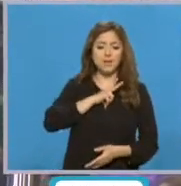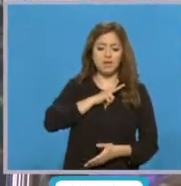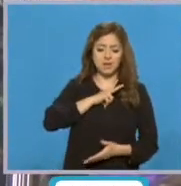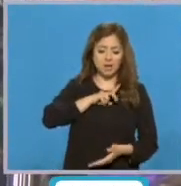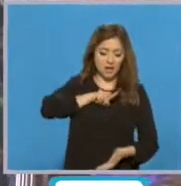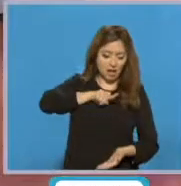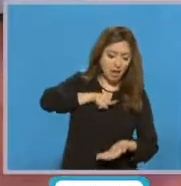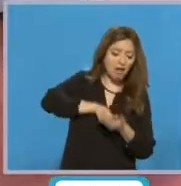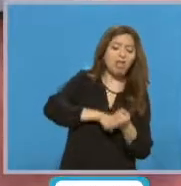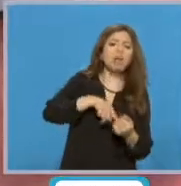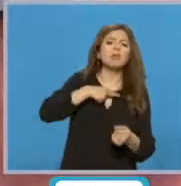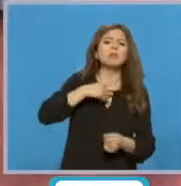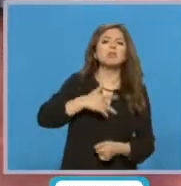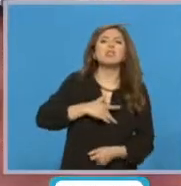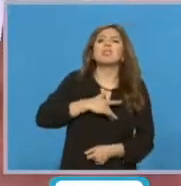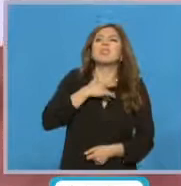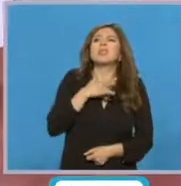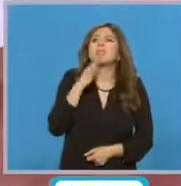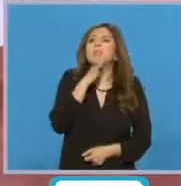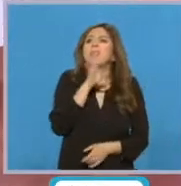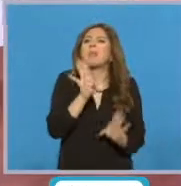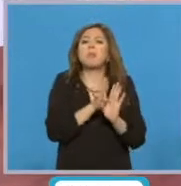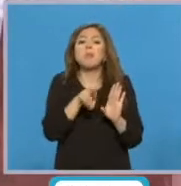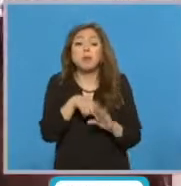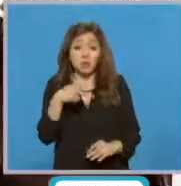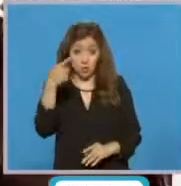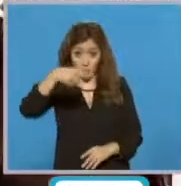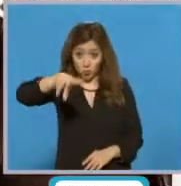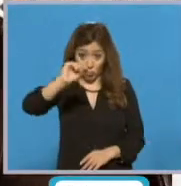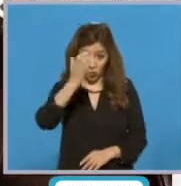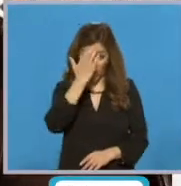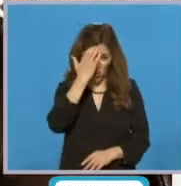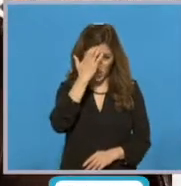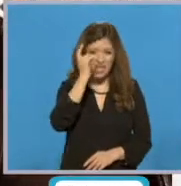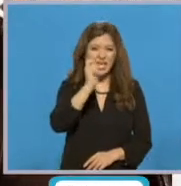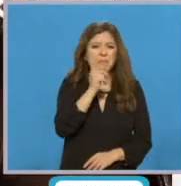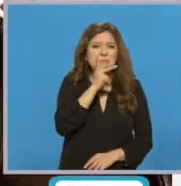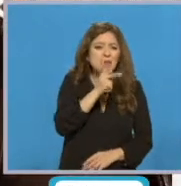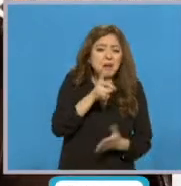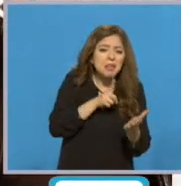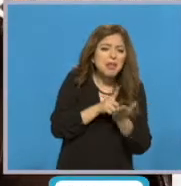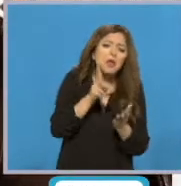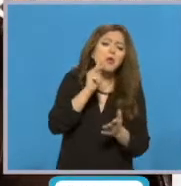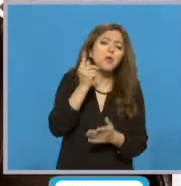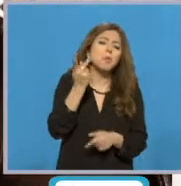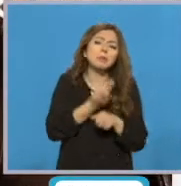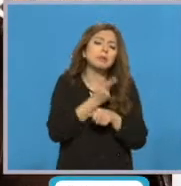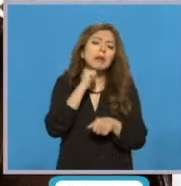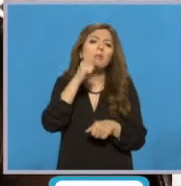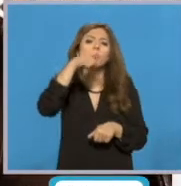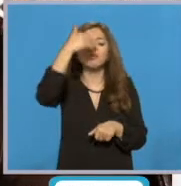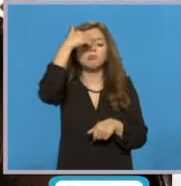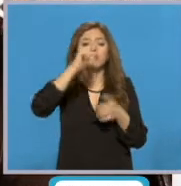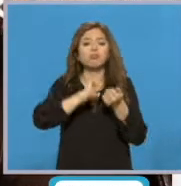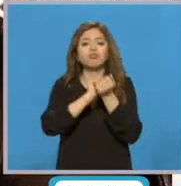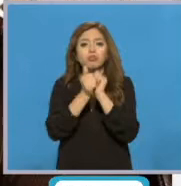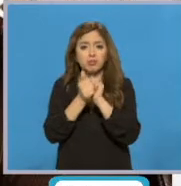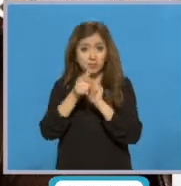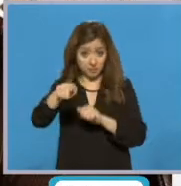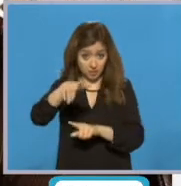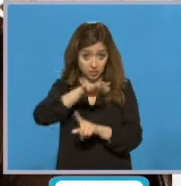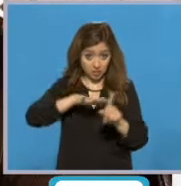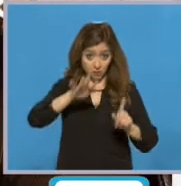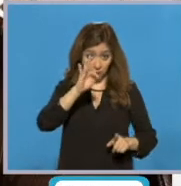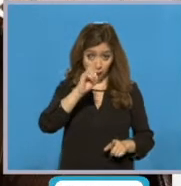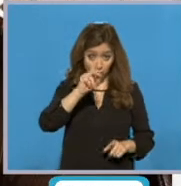aunque usted no sea abogado, aunque usted no entienda nada de derecho, seguramente va a conectar, ¿no? Claro. Con estas cosas que el teatro Oye, siempre Sheila, nos ¿este genera. foro es nuevo? Es un